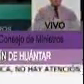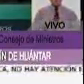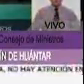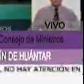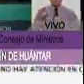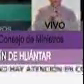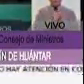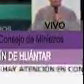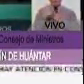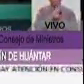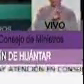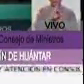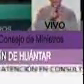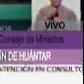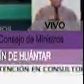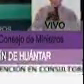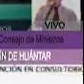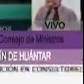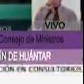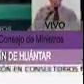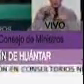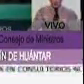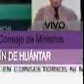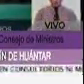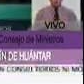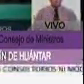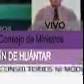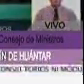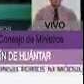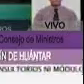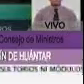la defensa del Perú en este caso.